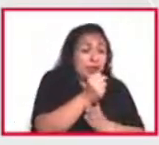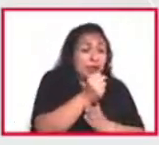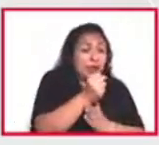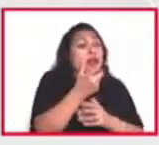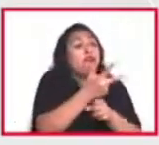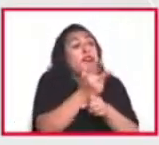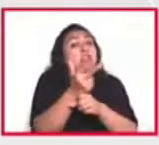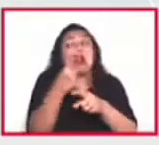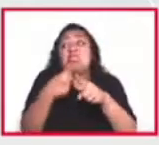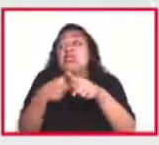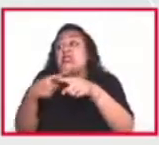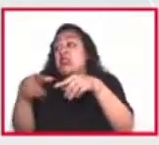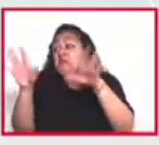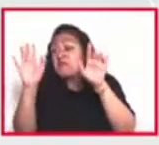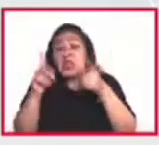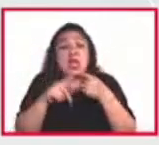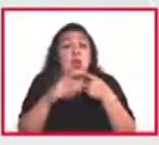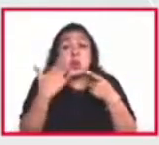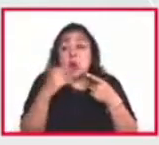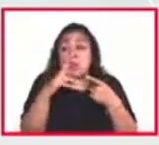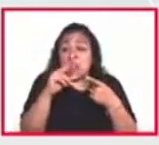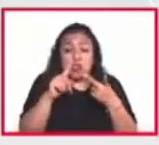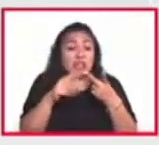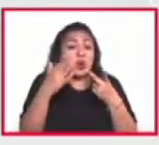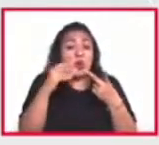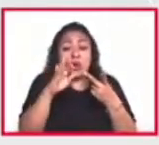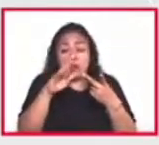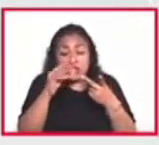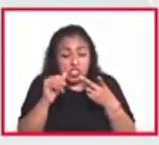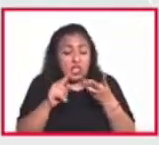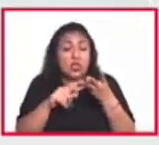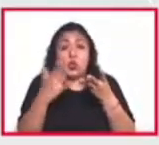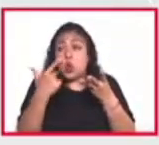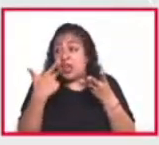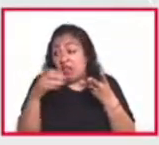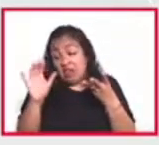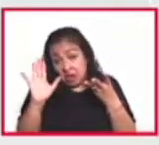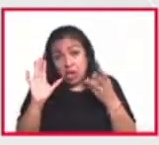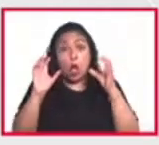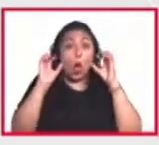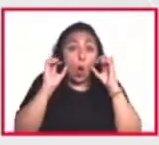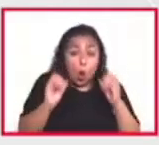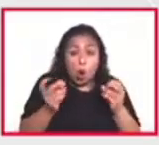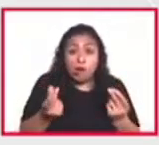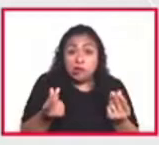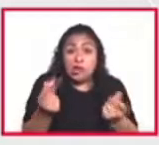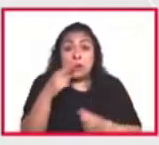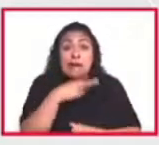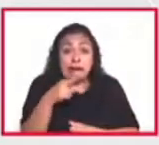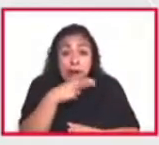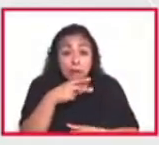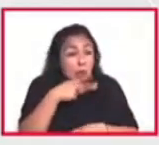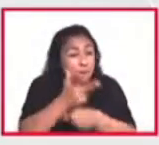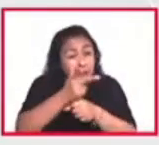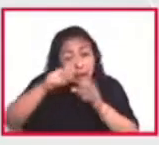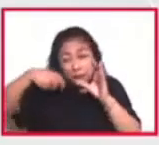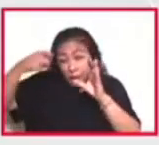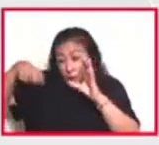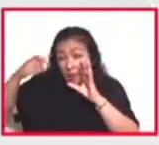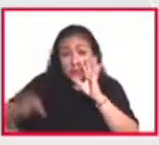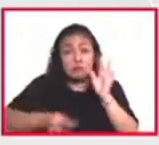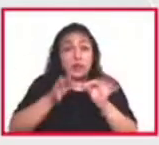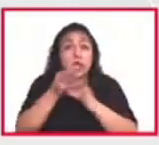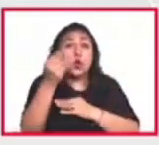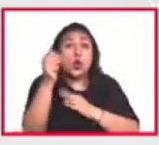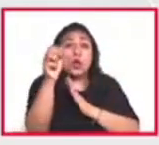o sea, sin Rodrigo, sin Brigitte, sin Gael, o apurarnos y estar listos para filmar en